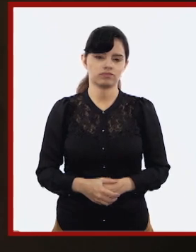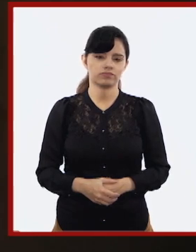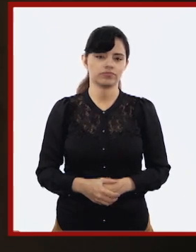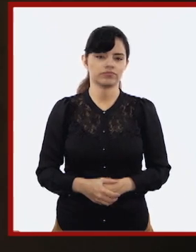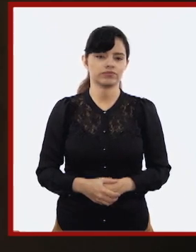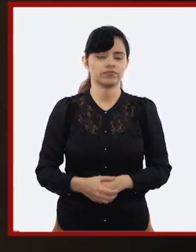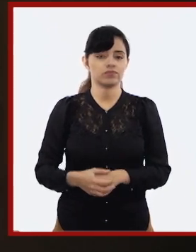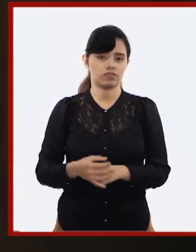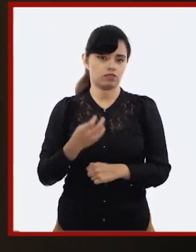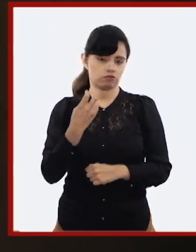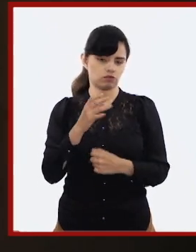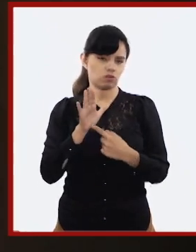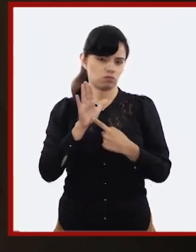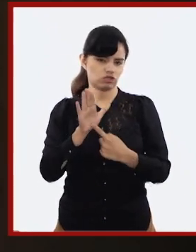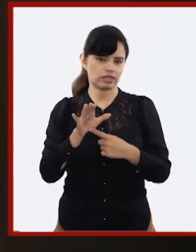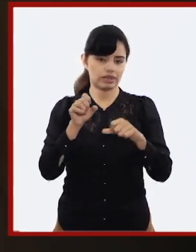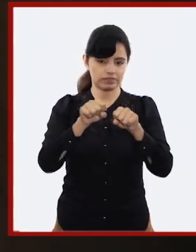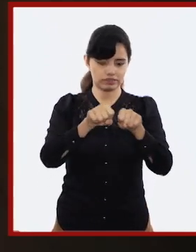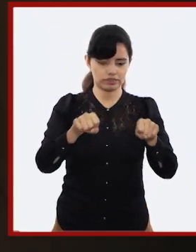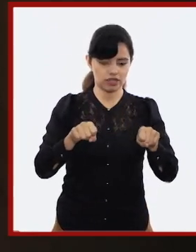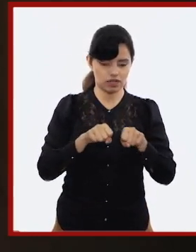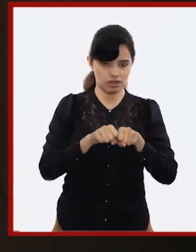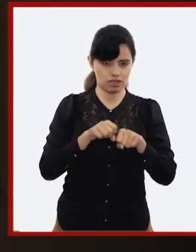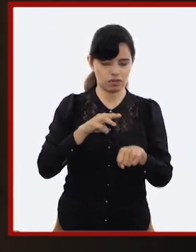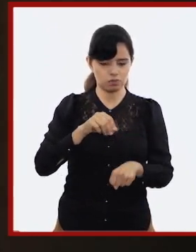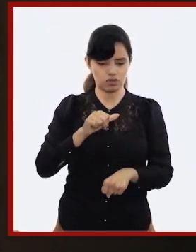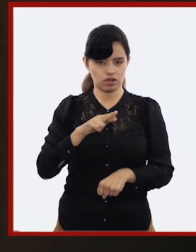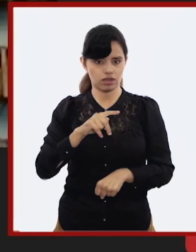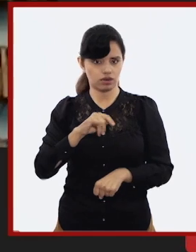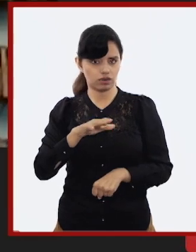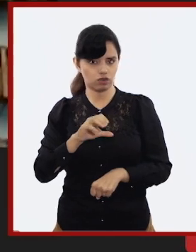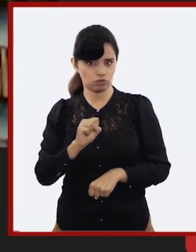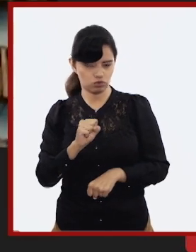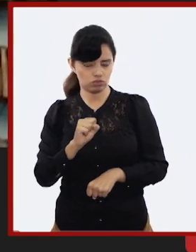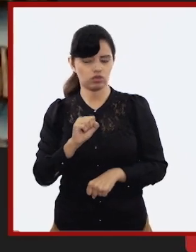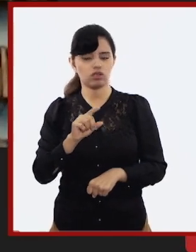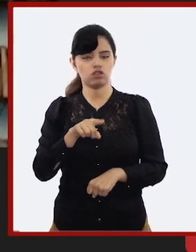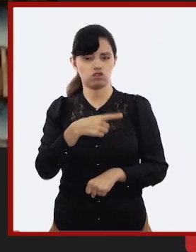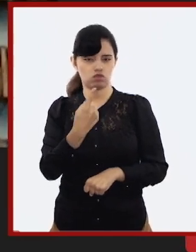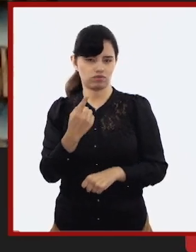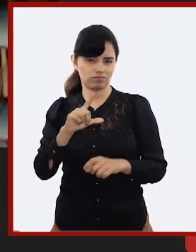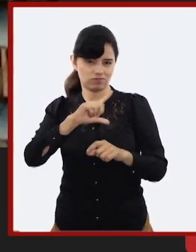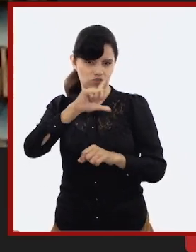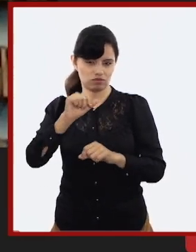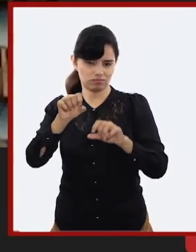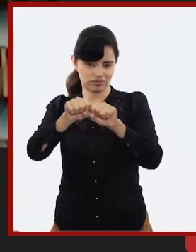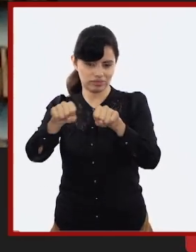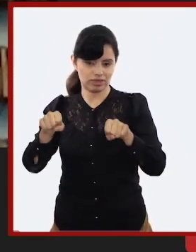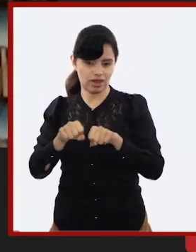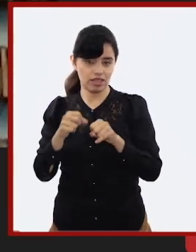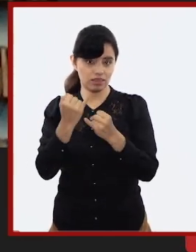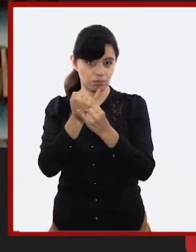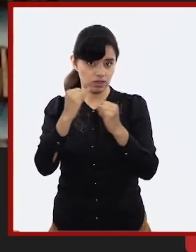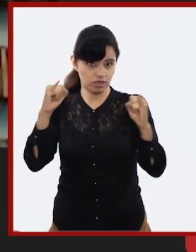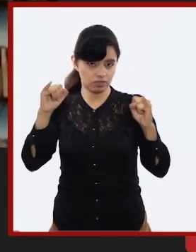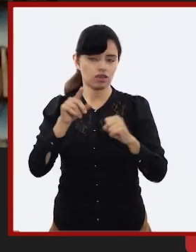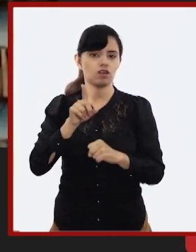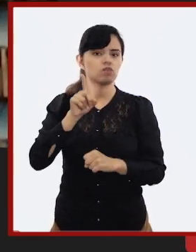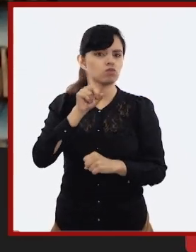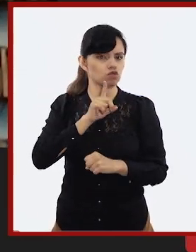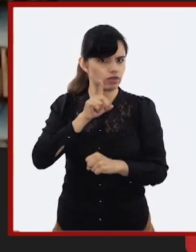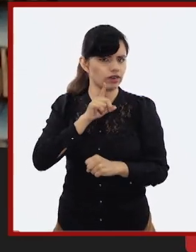Esto es lo que se muestra en la sala del marianismo. Luego viene la sala de la independencia de las